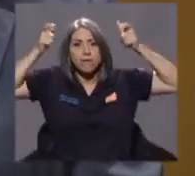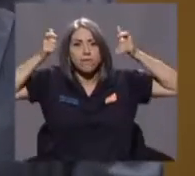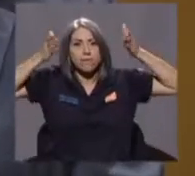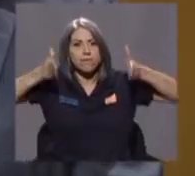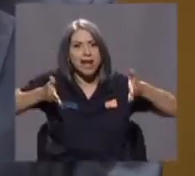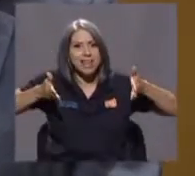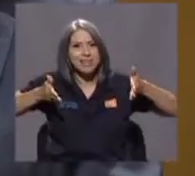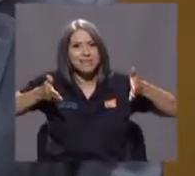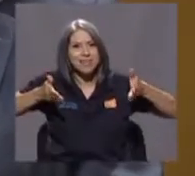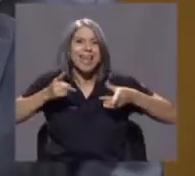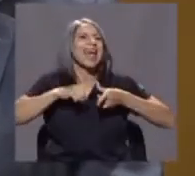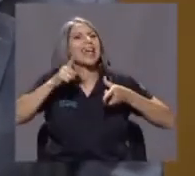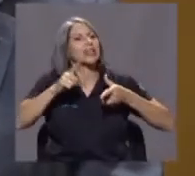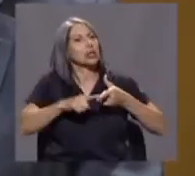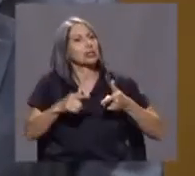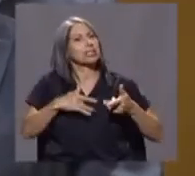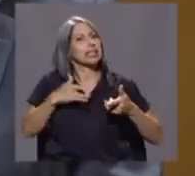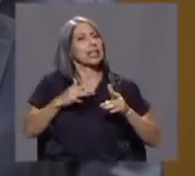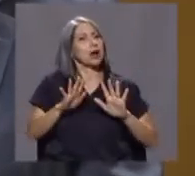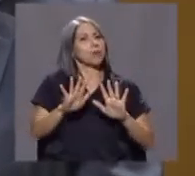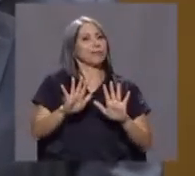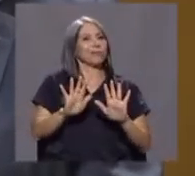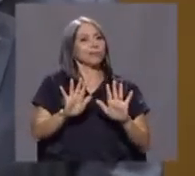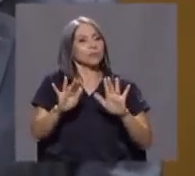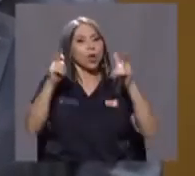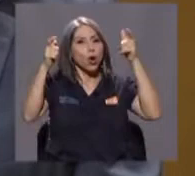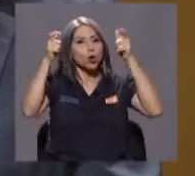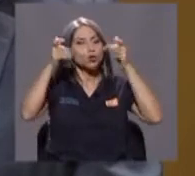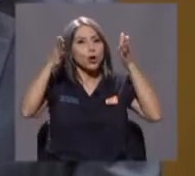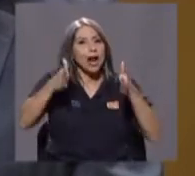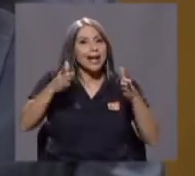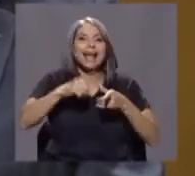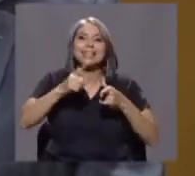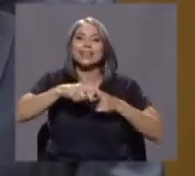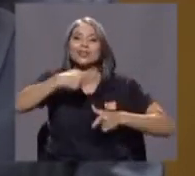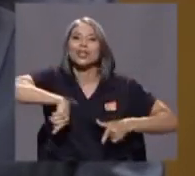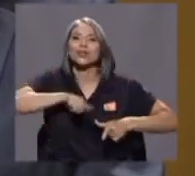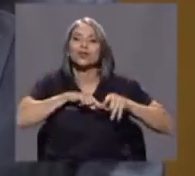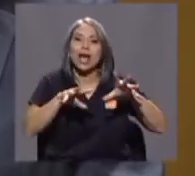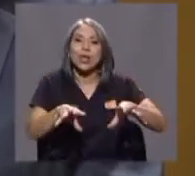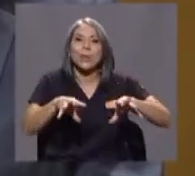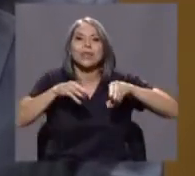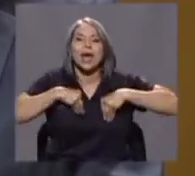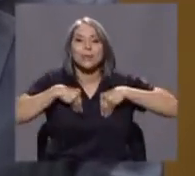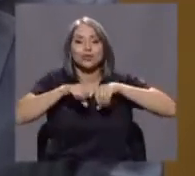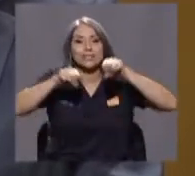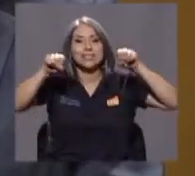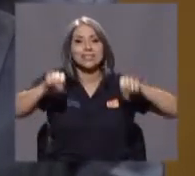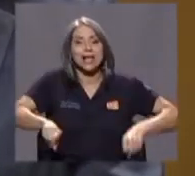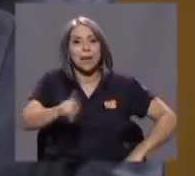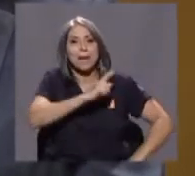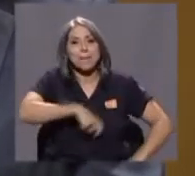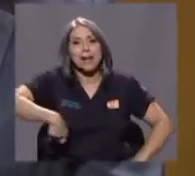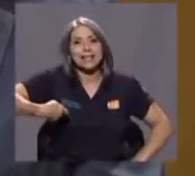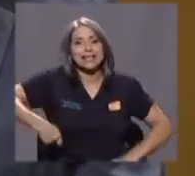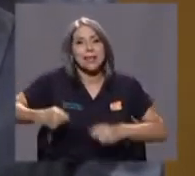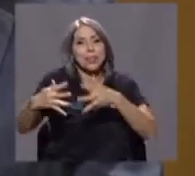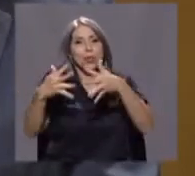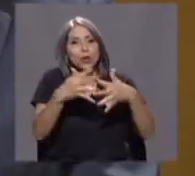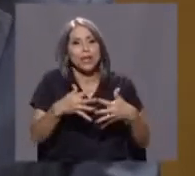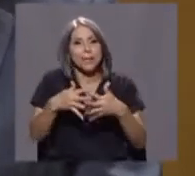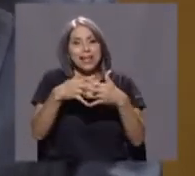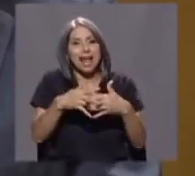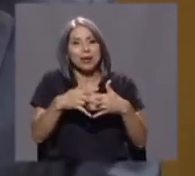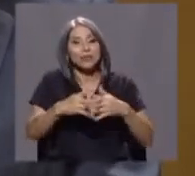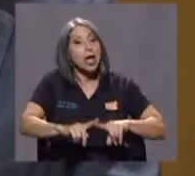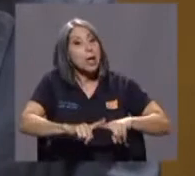cierta animadversión con los monarcas, entonces adoptamos el sistema presidencialista norteamericano. Pero vamos a ver que en los